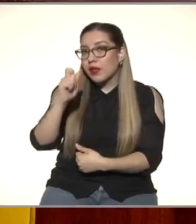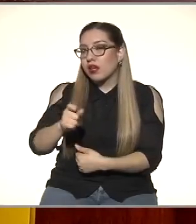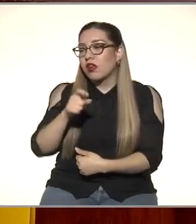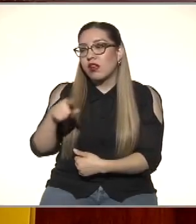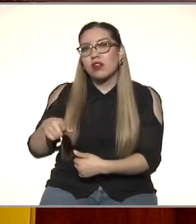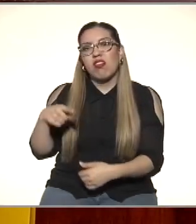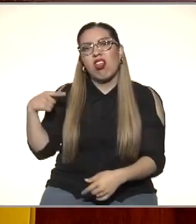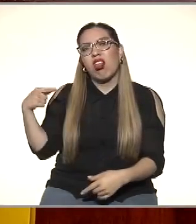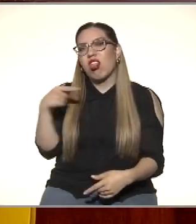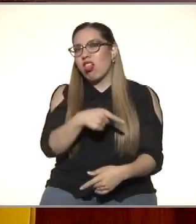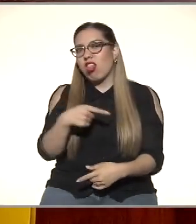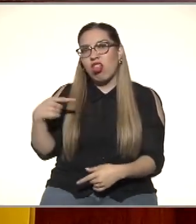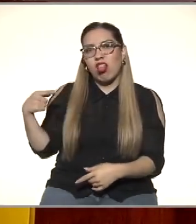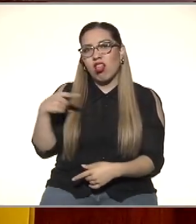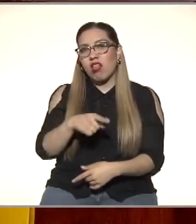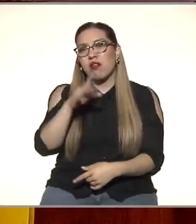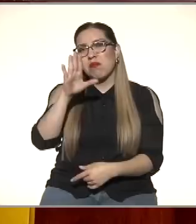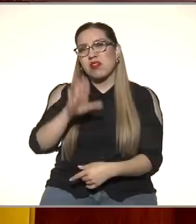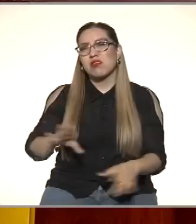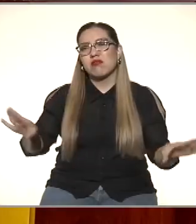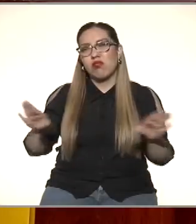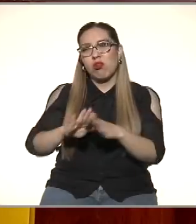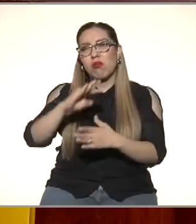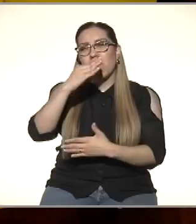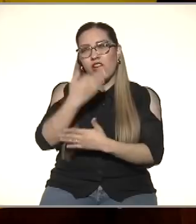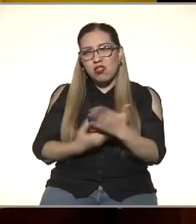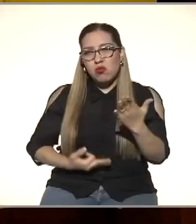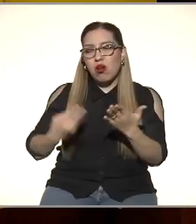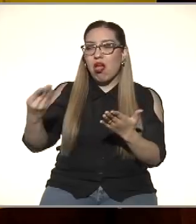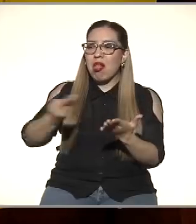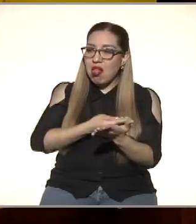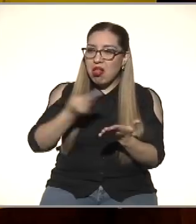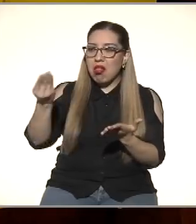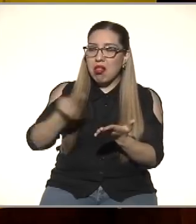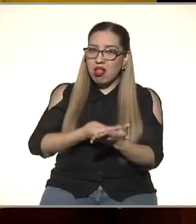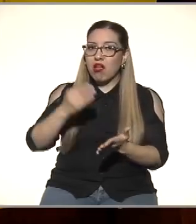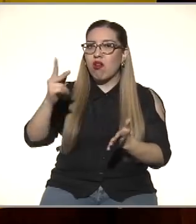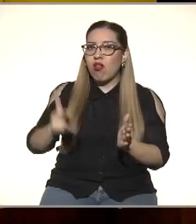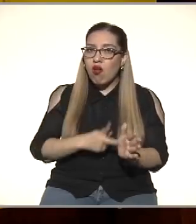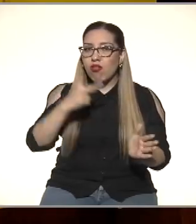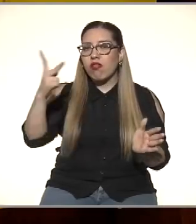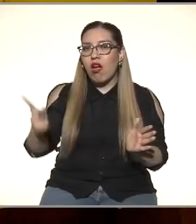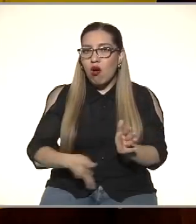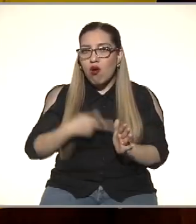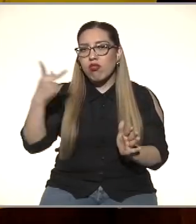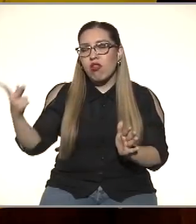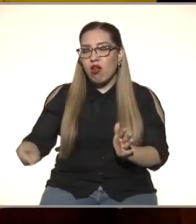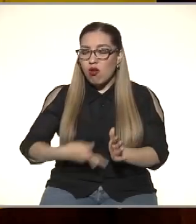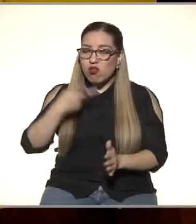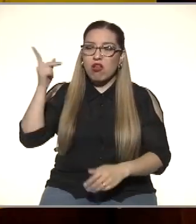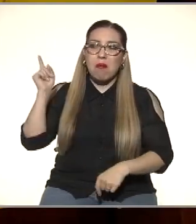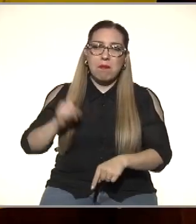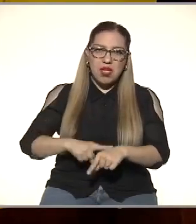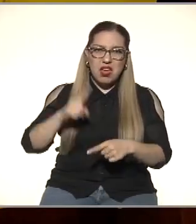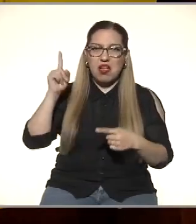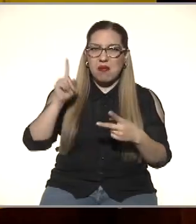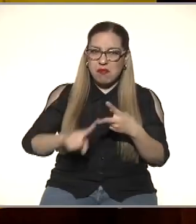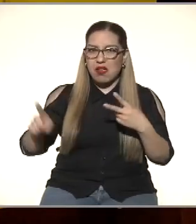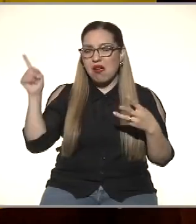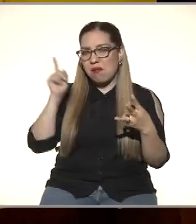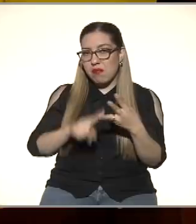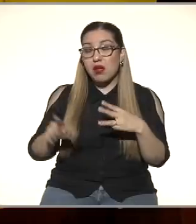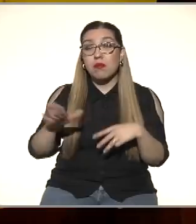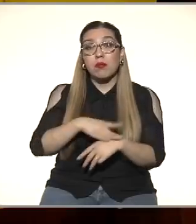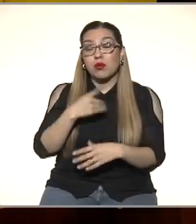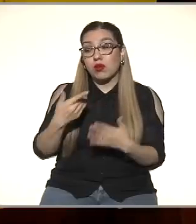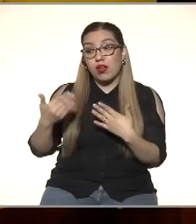pacientes, se la pasan pasando factura, ¿no? Sí. Entonces, se la pasan cobrando una o más infidelidades porque no hubo un trabajo, porque no hubo un